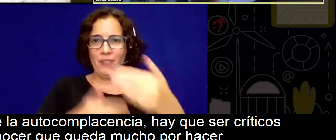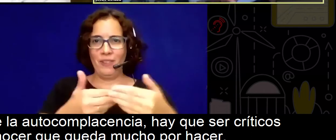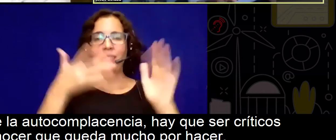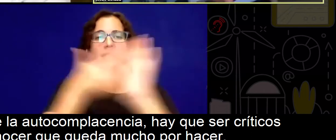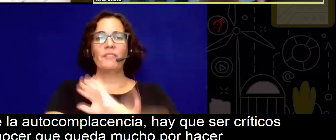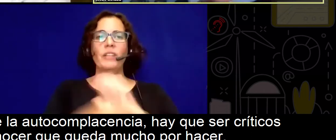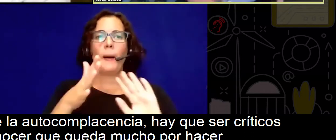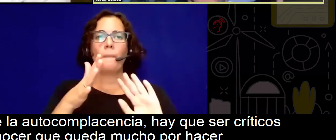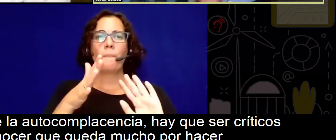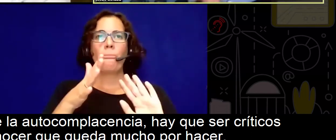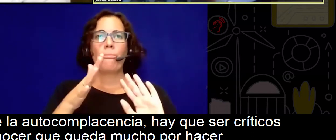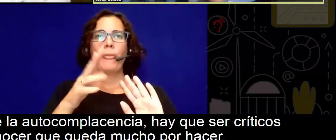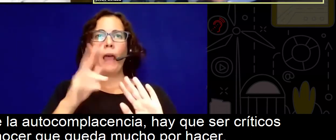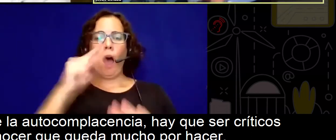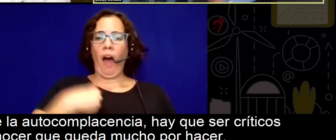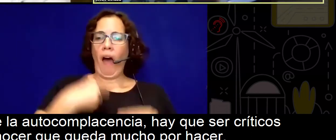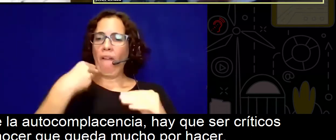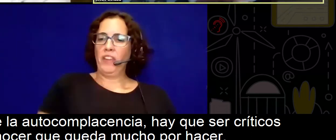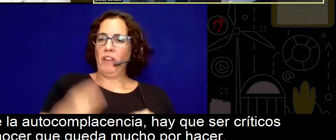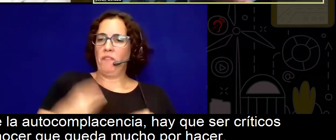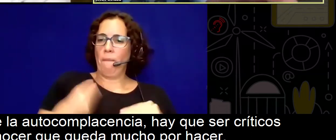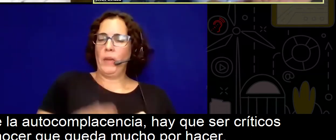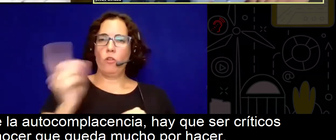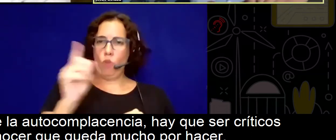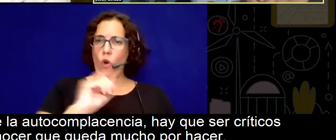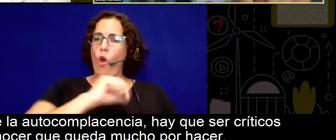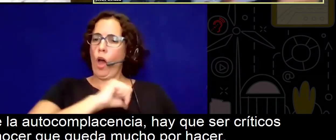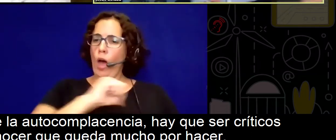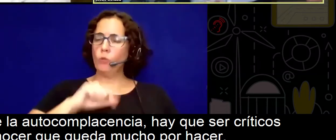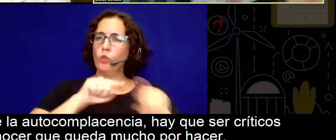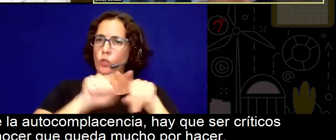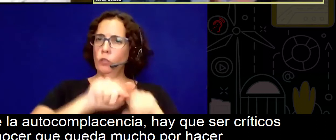la autocomplacencia. No, hay que ser críticos y reconocer, como tú antes lo